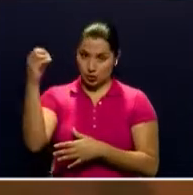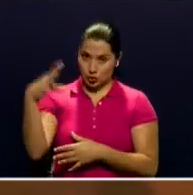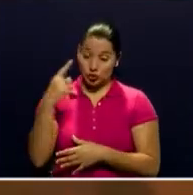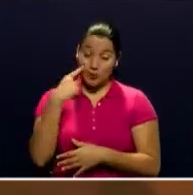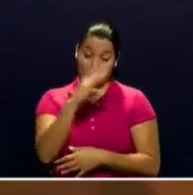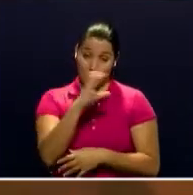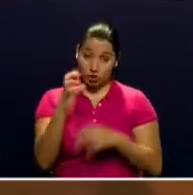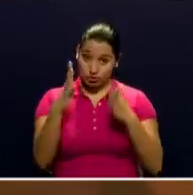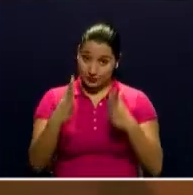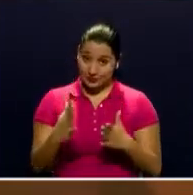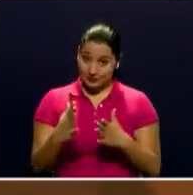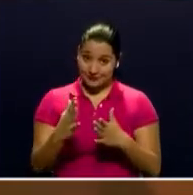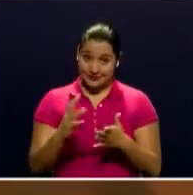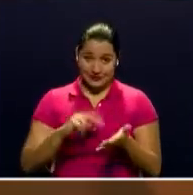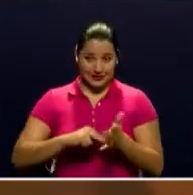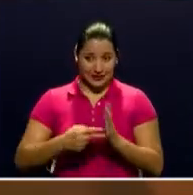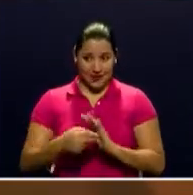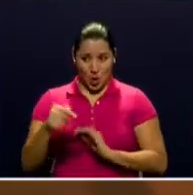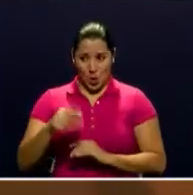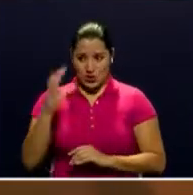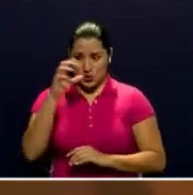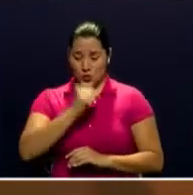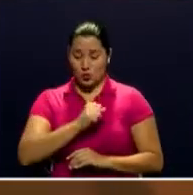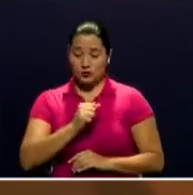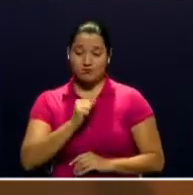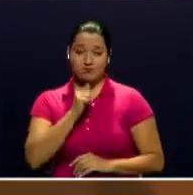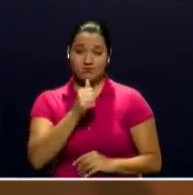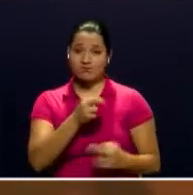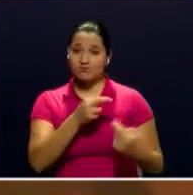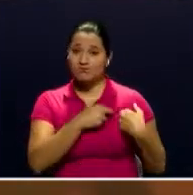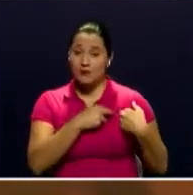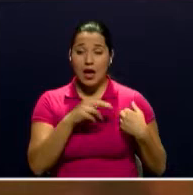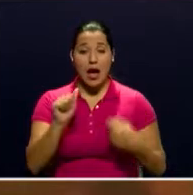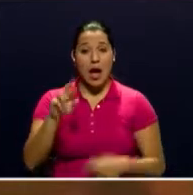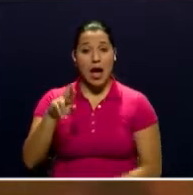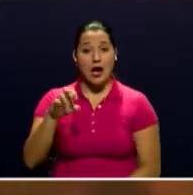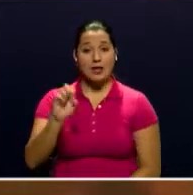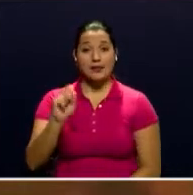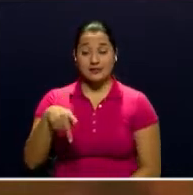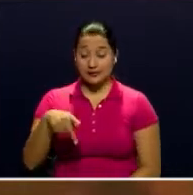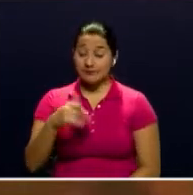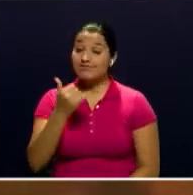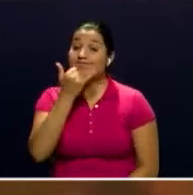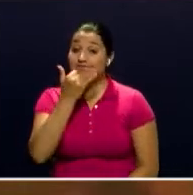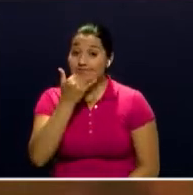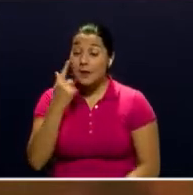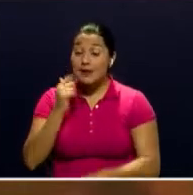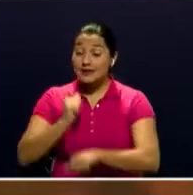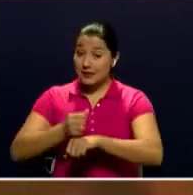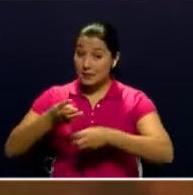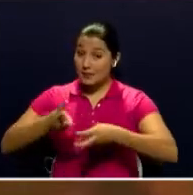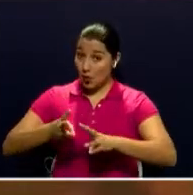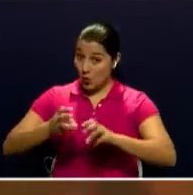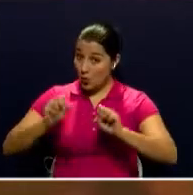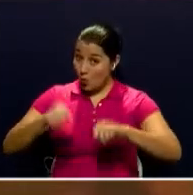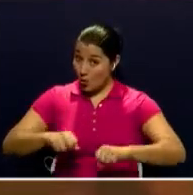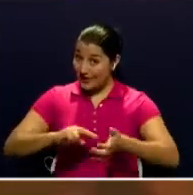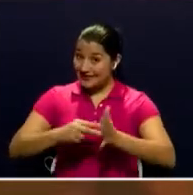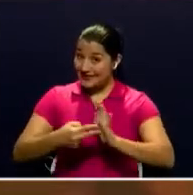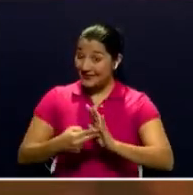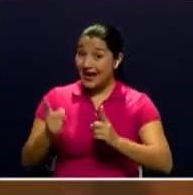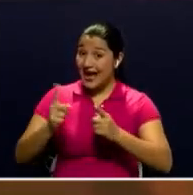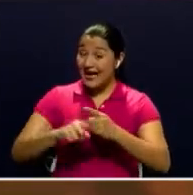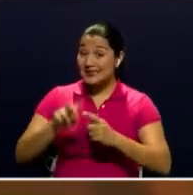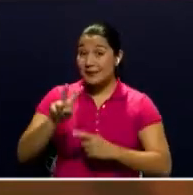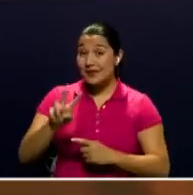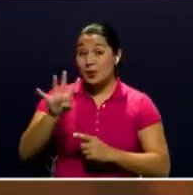el darnos cuenta hoy que por parte de ARECEP hubo errores de cálculo que pueden llegar a representar hasta 24 millones de dólares